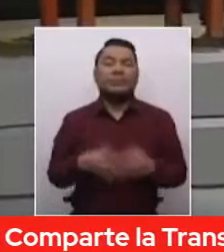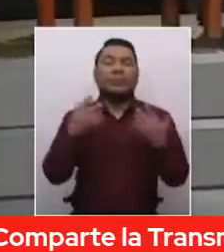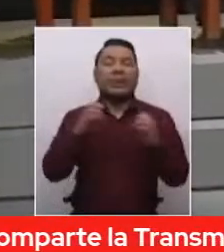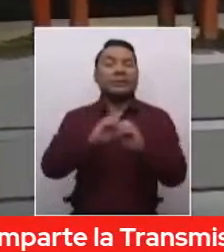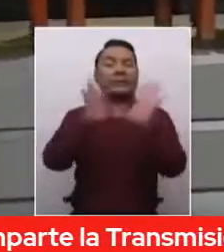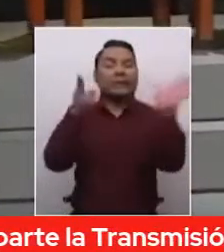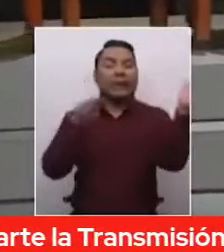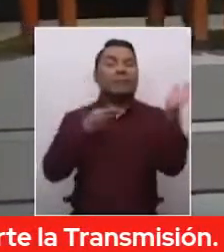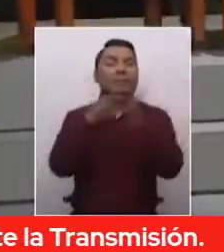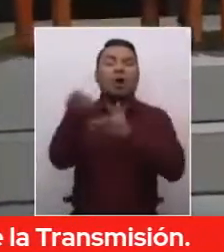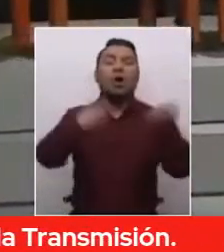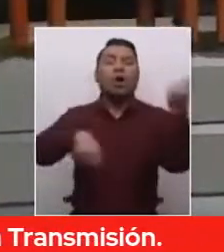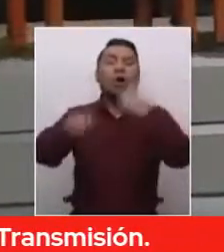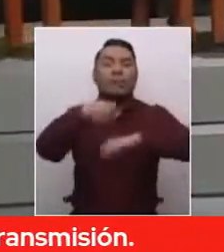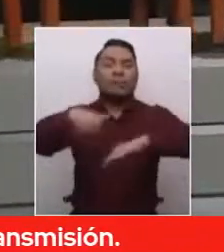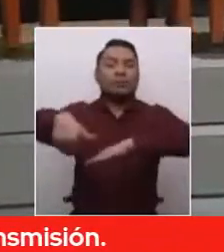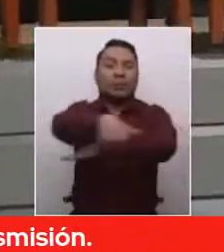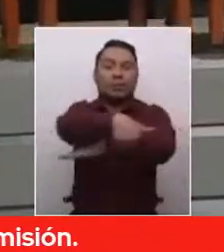Transparencia y comercio ambulatorio.